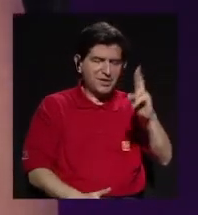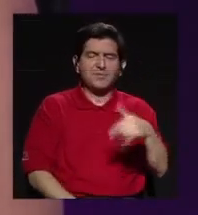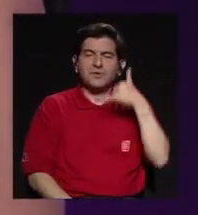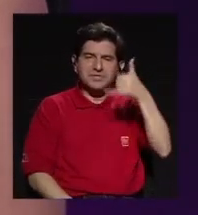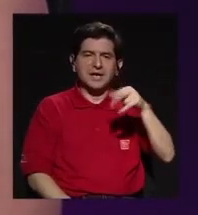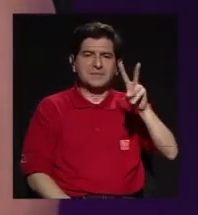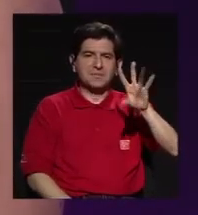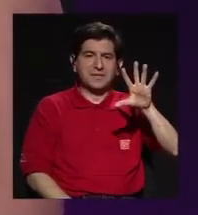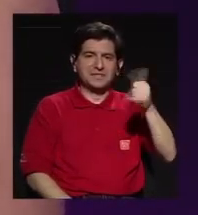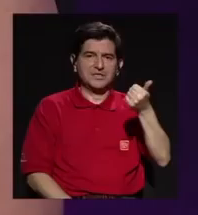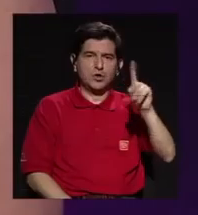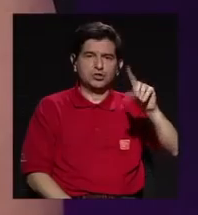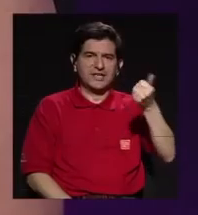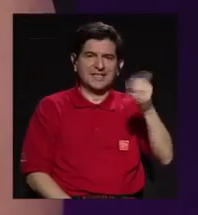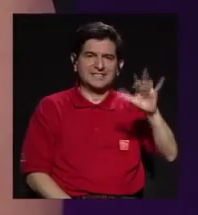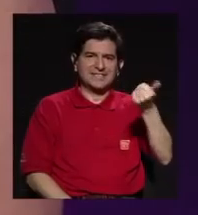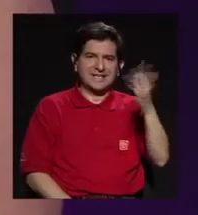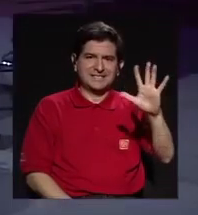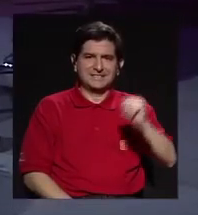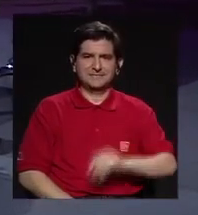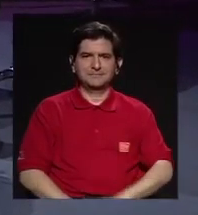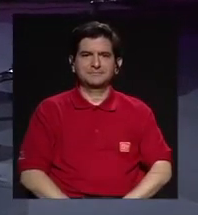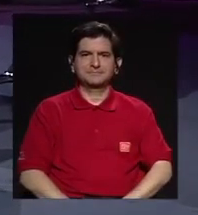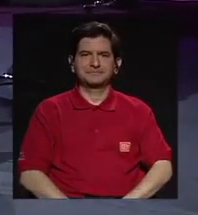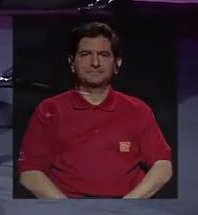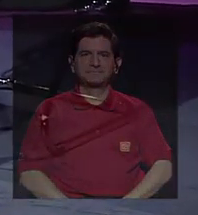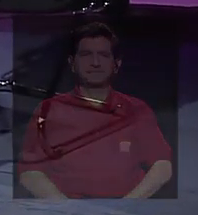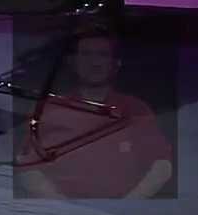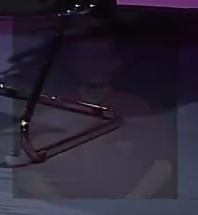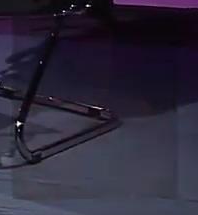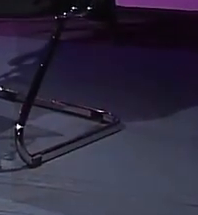Llámenos 2511 1515.